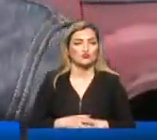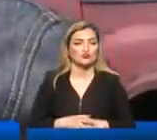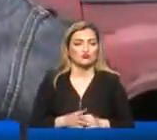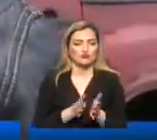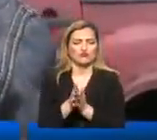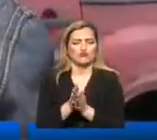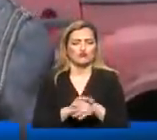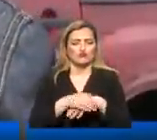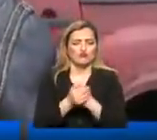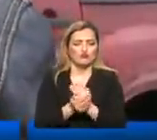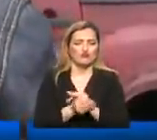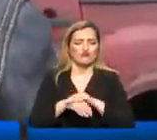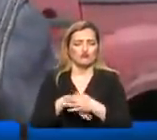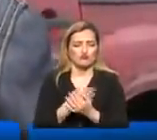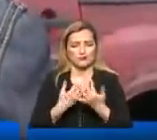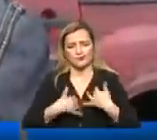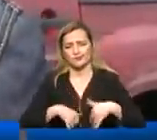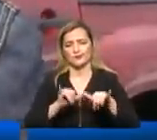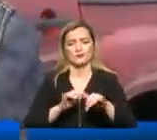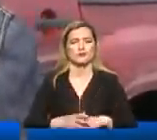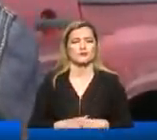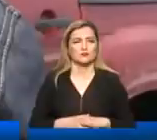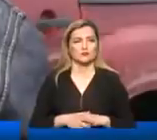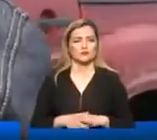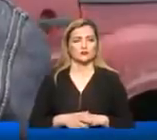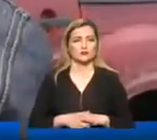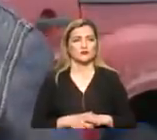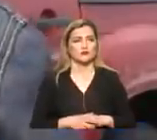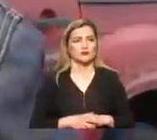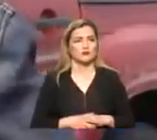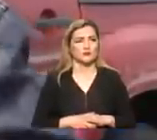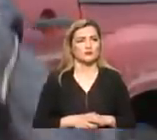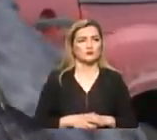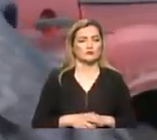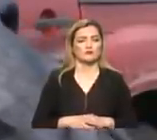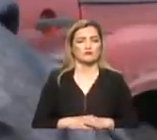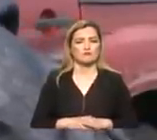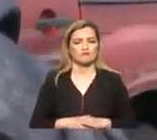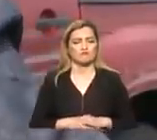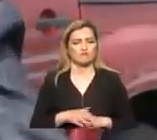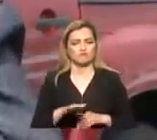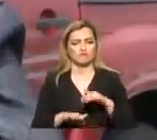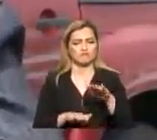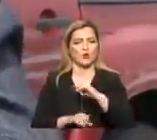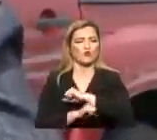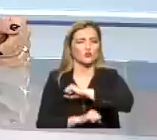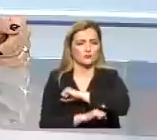de sus manos. Yo creo que con esas cosas vamos a dar el paso fundamental, importante.